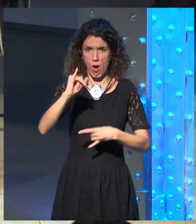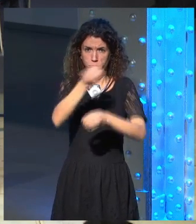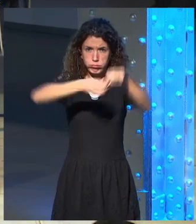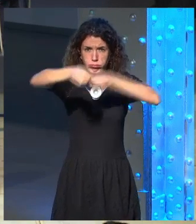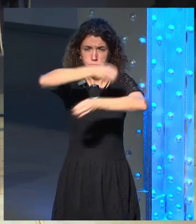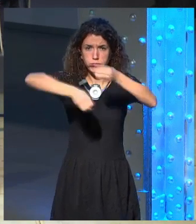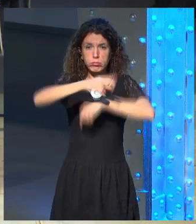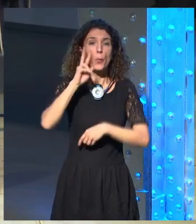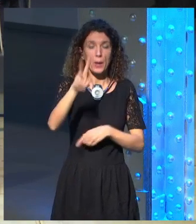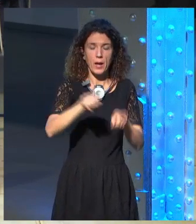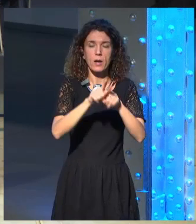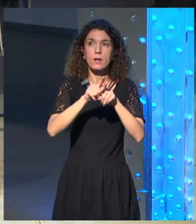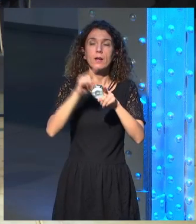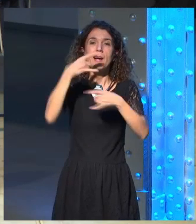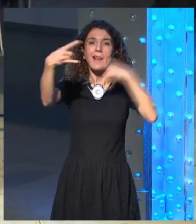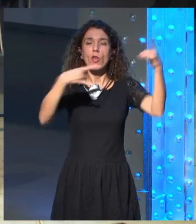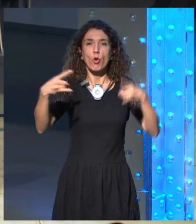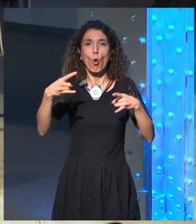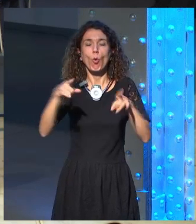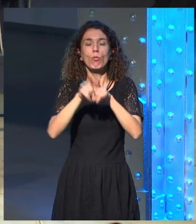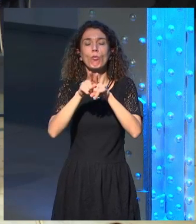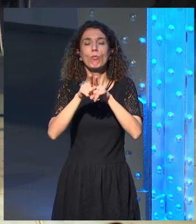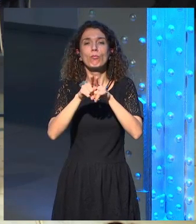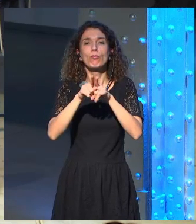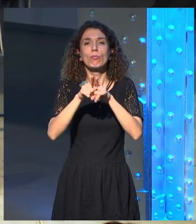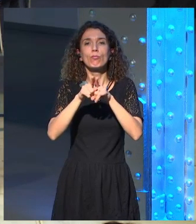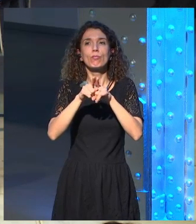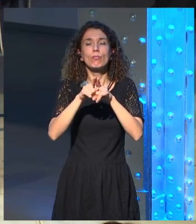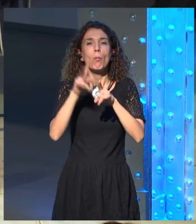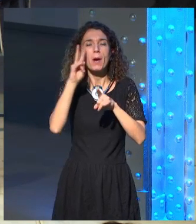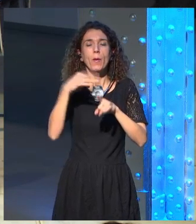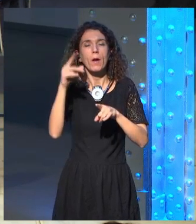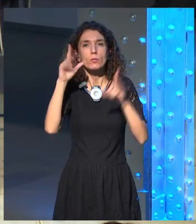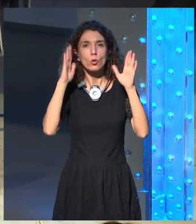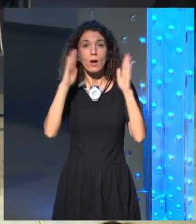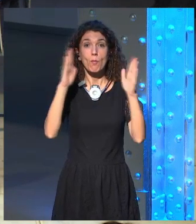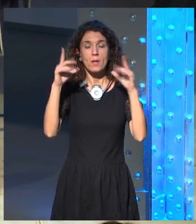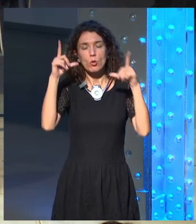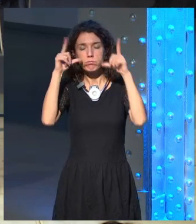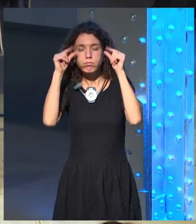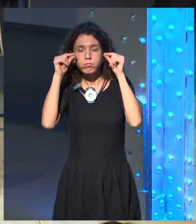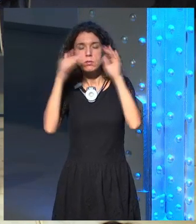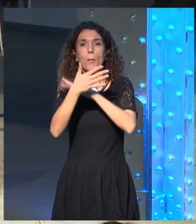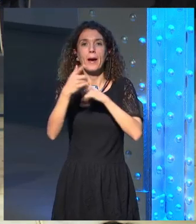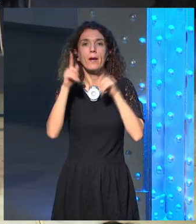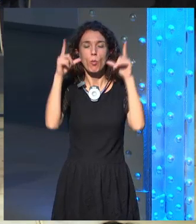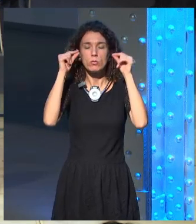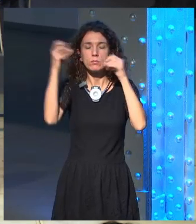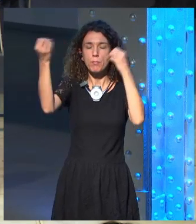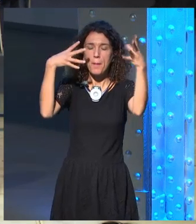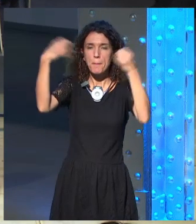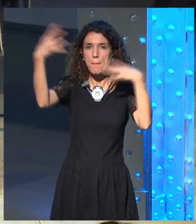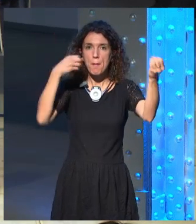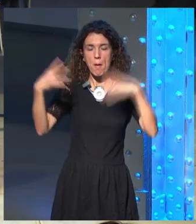Entonces es posible ver la radiación cósmica cuando los ojos están cerrados. Es como pequeños destellos de luz que vemos en nuestro campo de